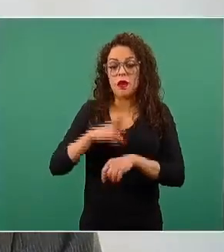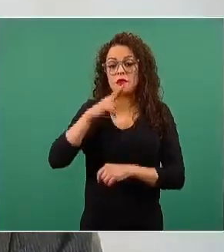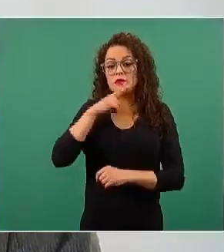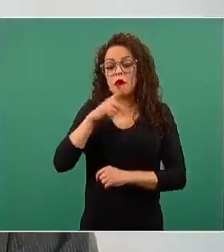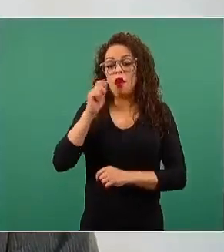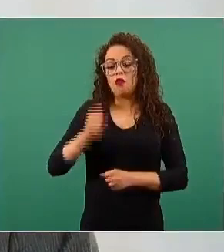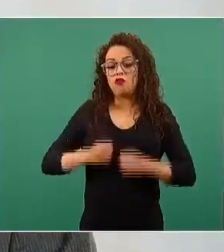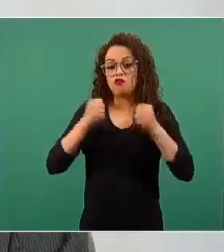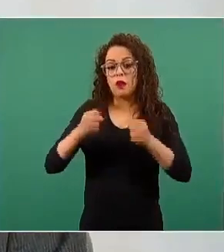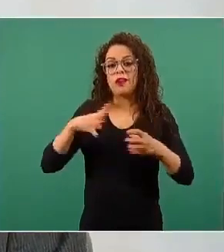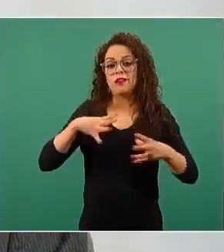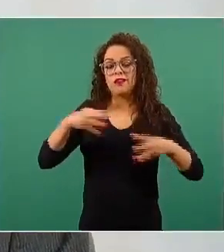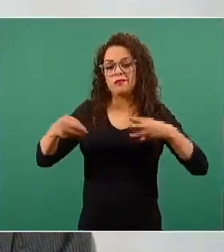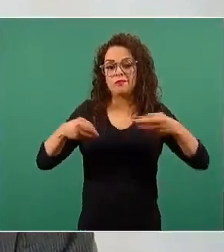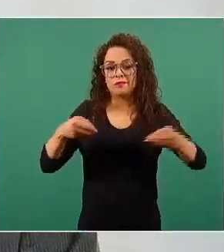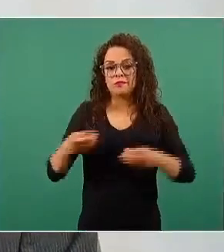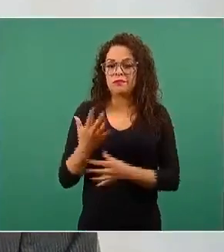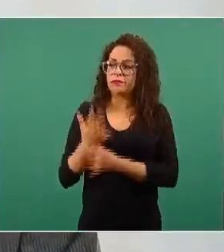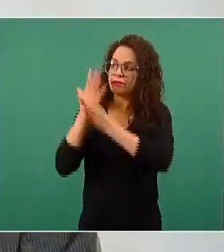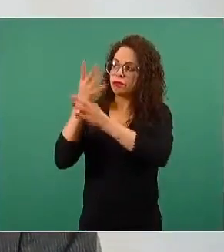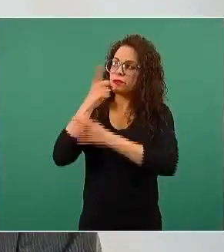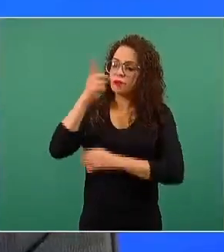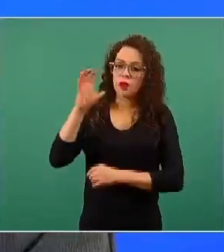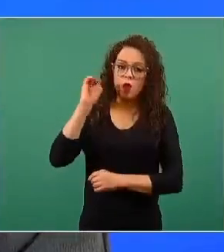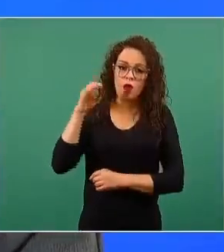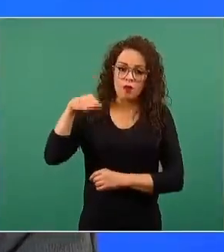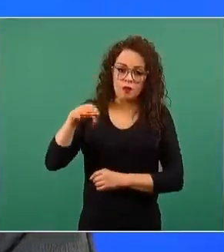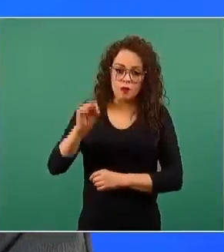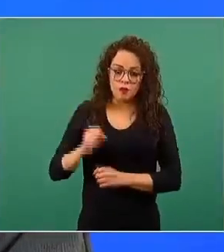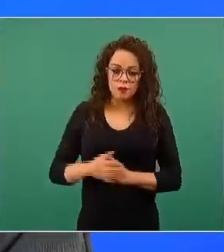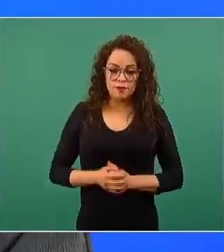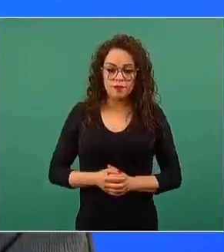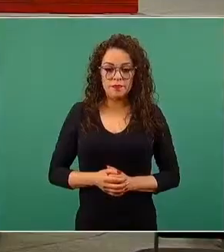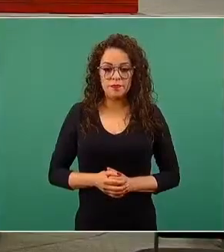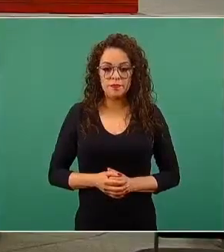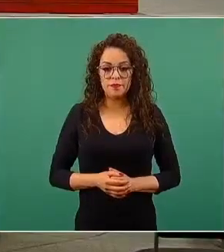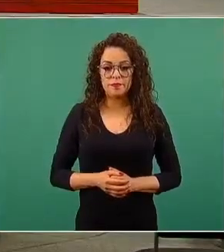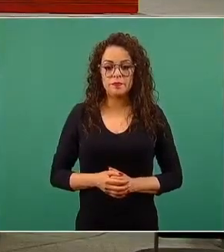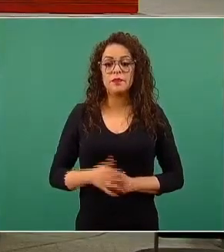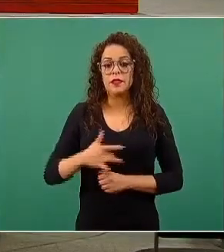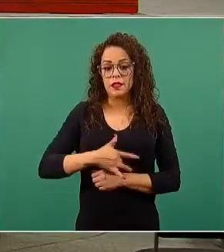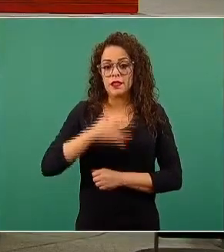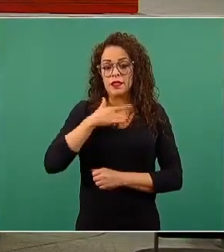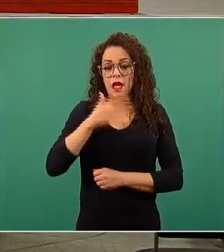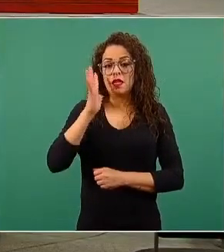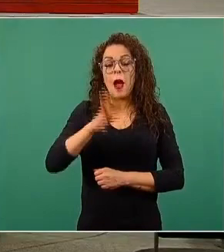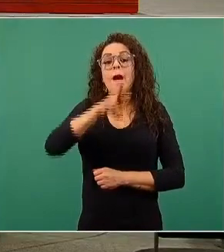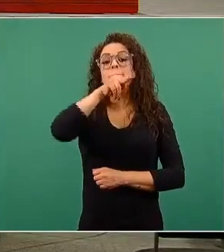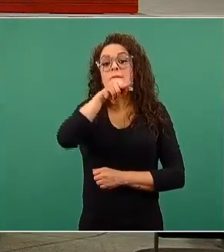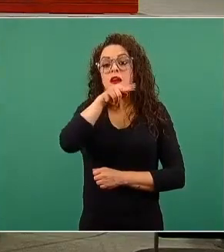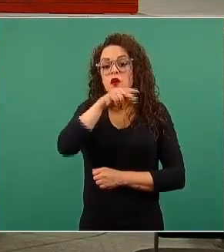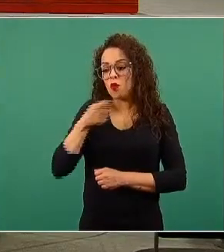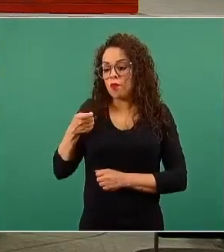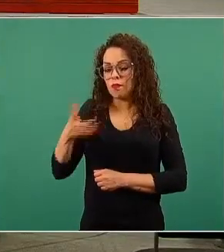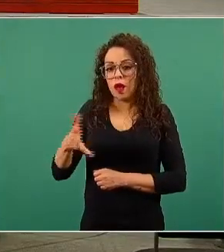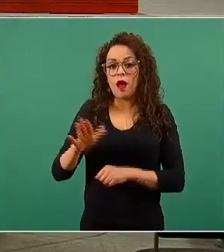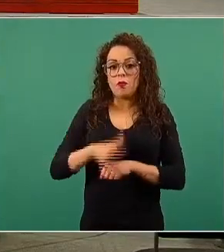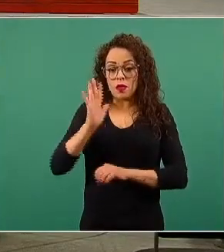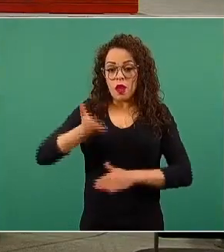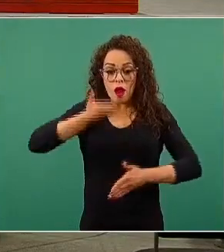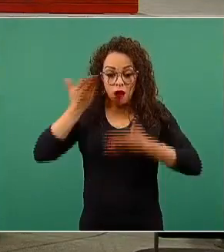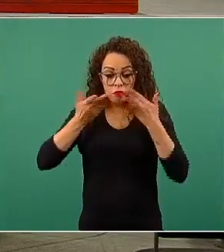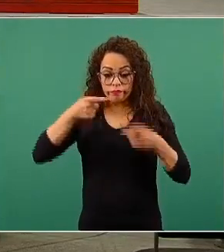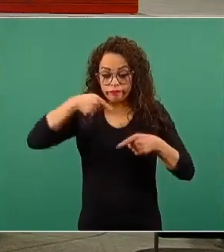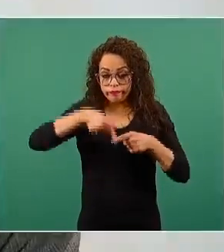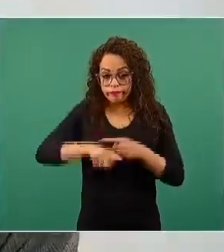como se ha definido por la OMS, actualmente ya definida como de preocupación, por los estudios que se llevan a cabo